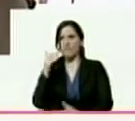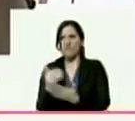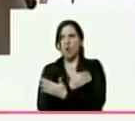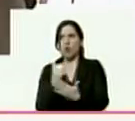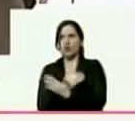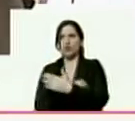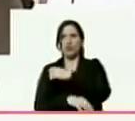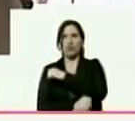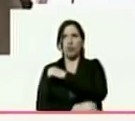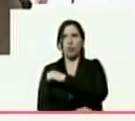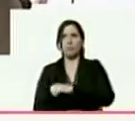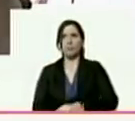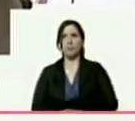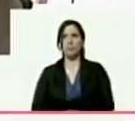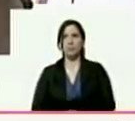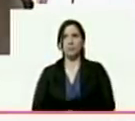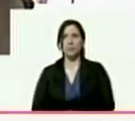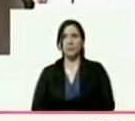Un mafioso.